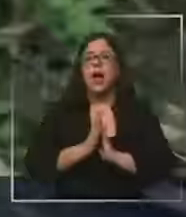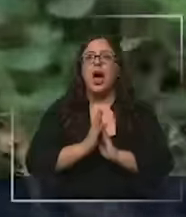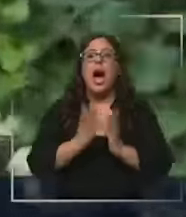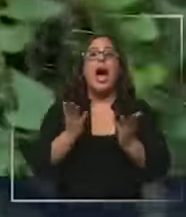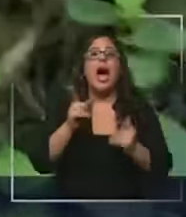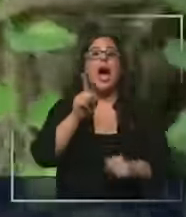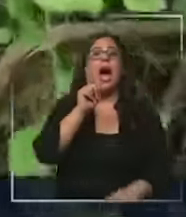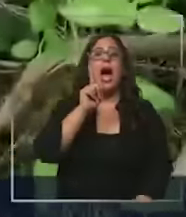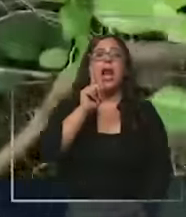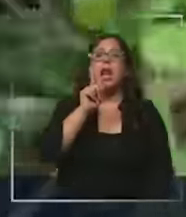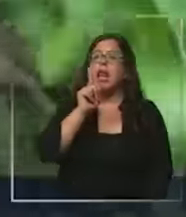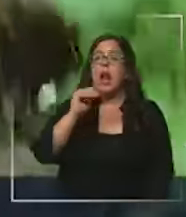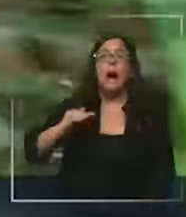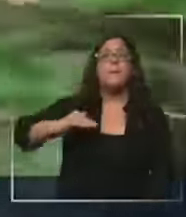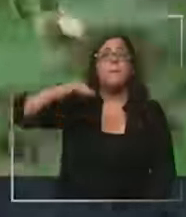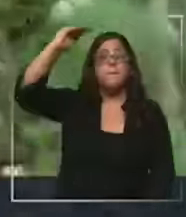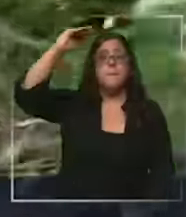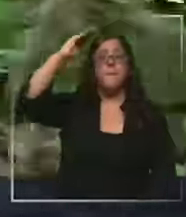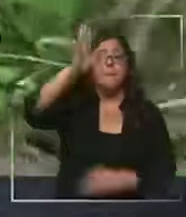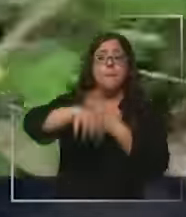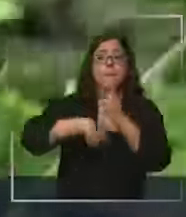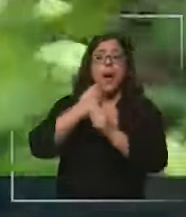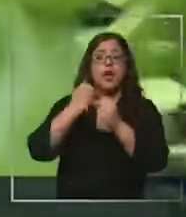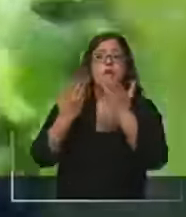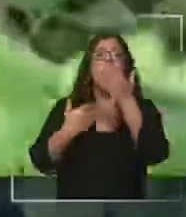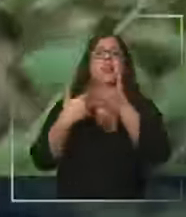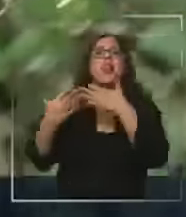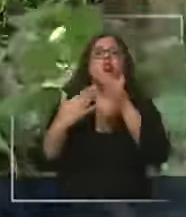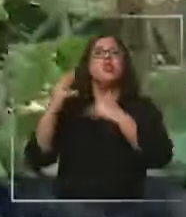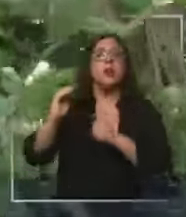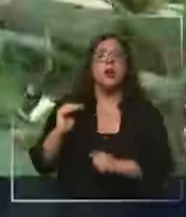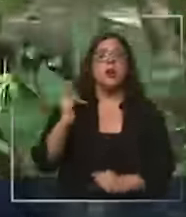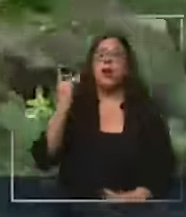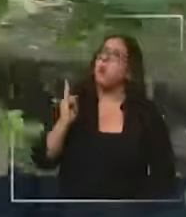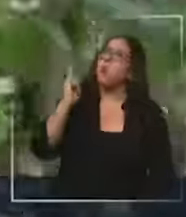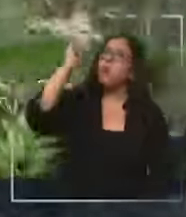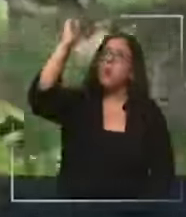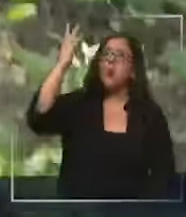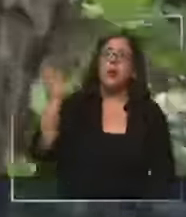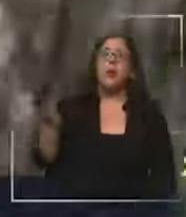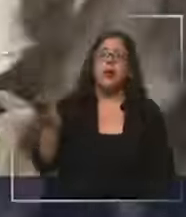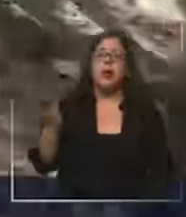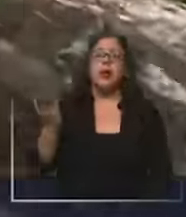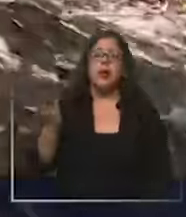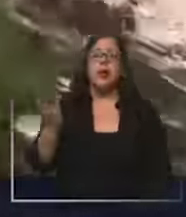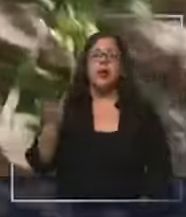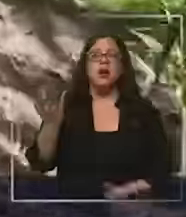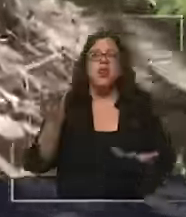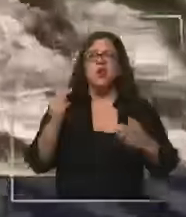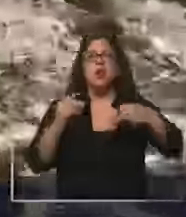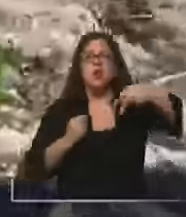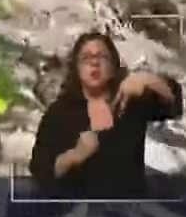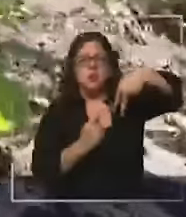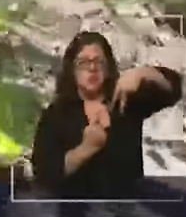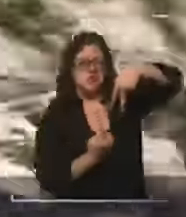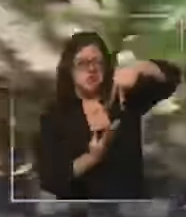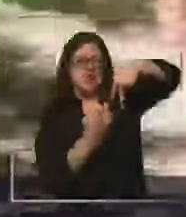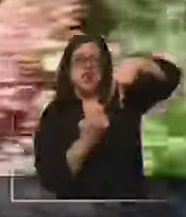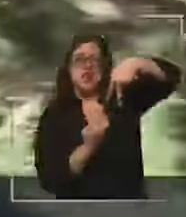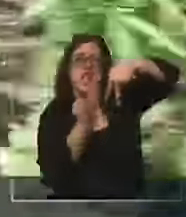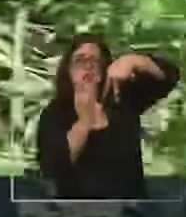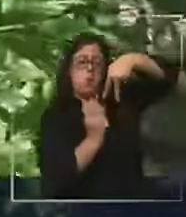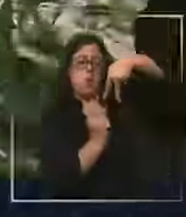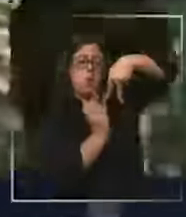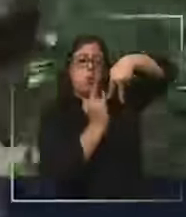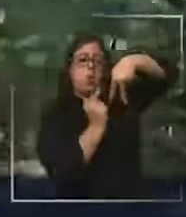La que tiene más adultez, más años, ¿hasta dónde te llega? ¿A mitad de la canilla? No, como la rodilla, yo creo. ¿A la